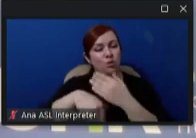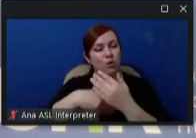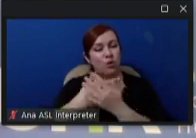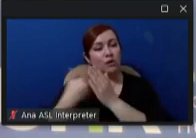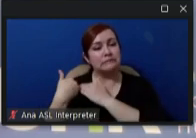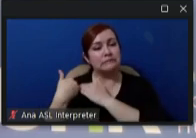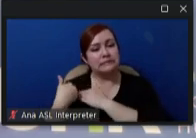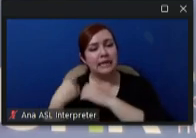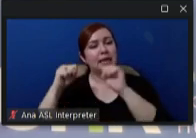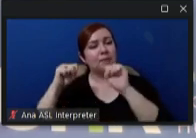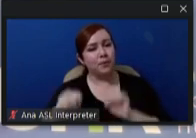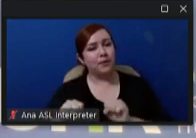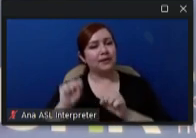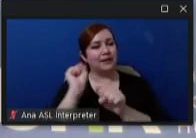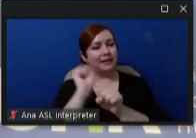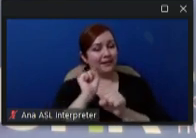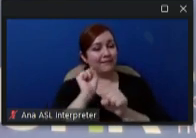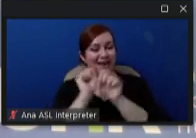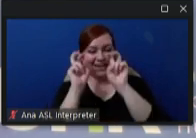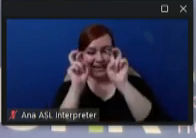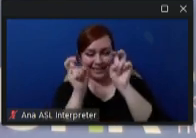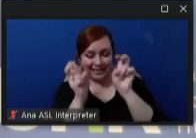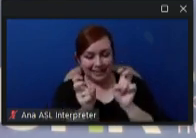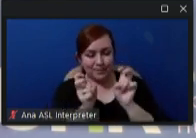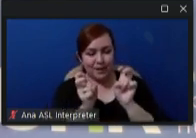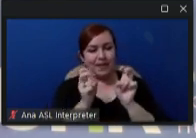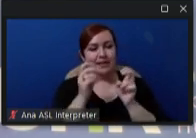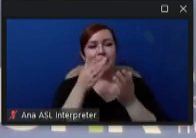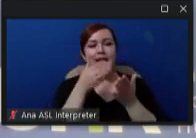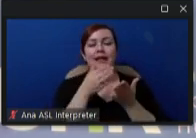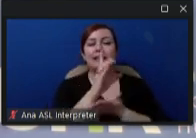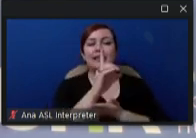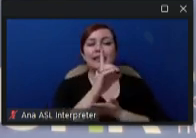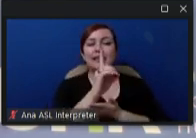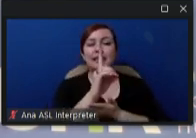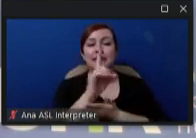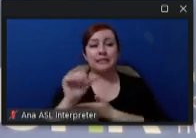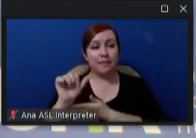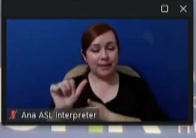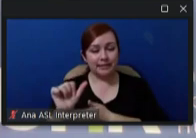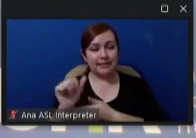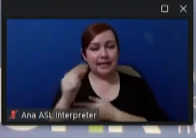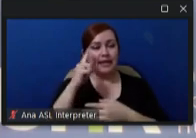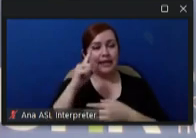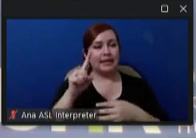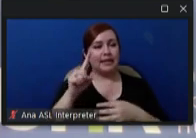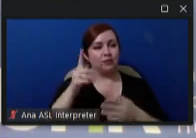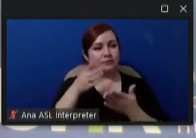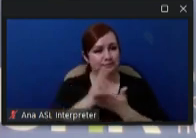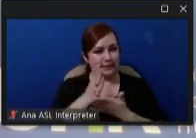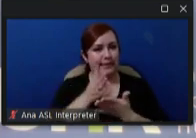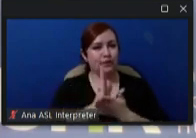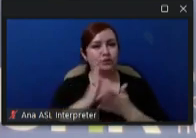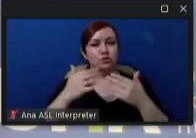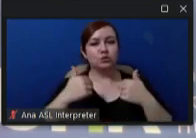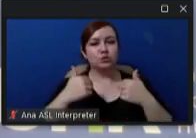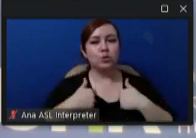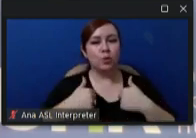tema de la discapacidad desde el enfoque de derechos humanos. Así estamos